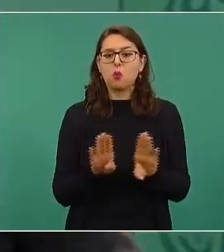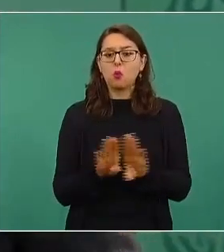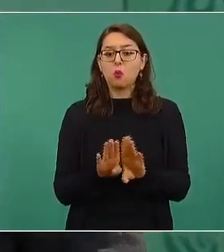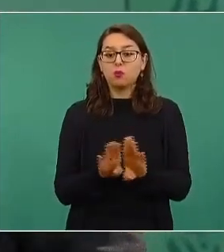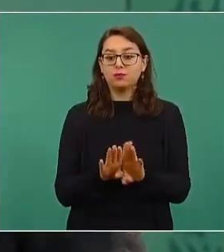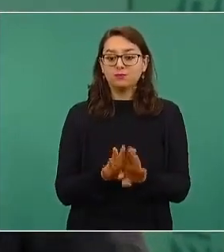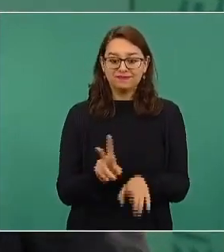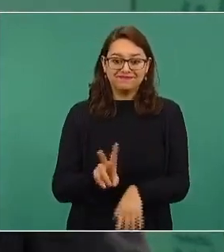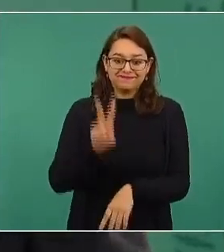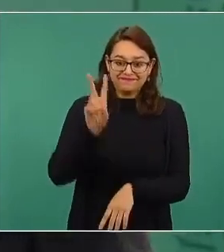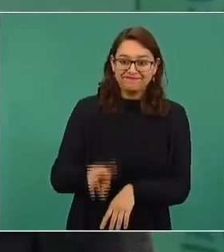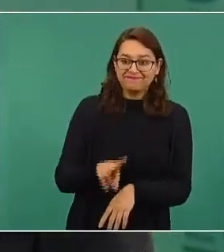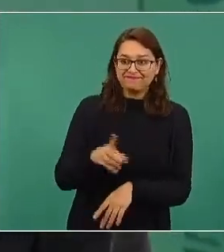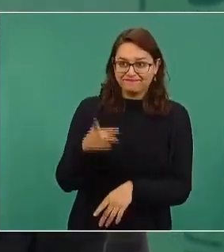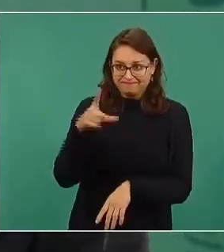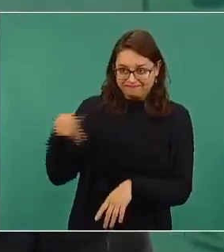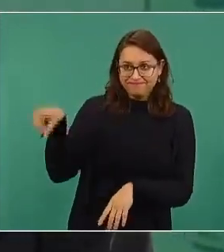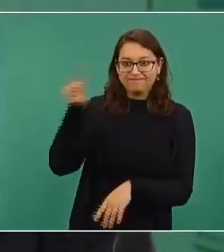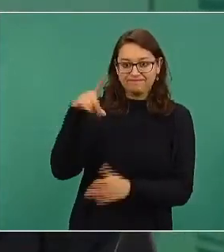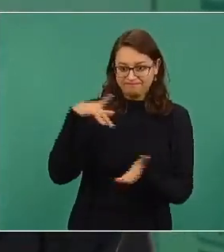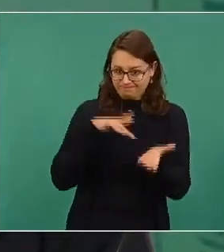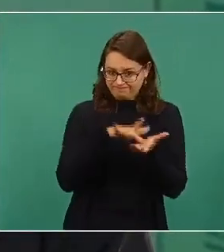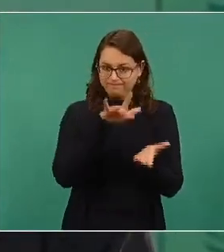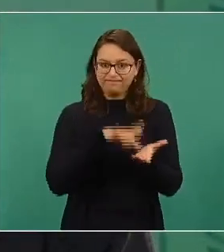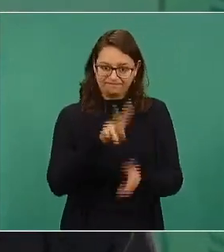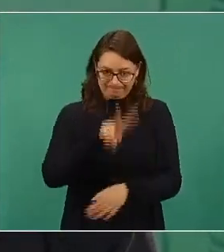hay verdadera solidaridad,